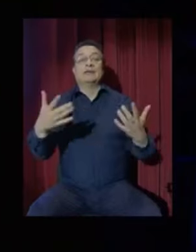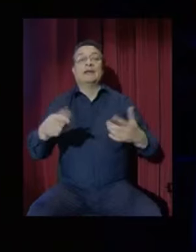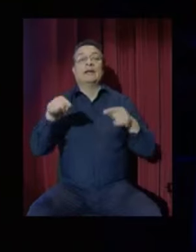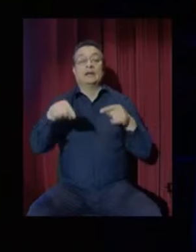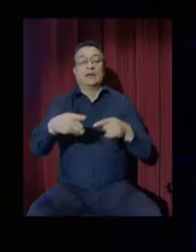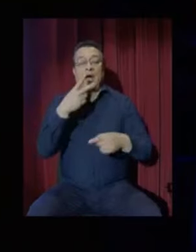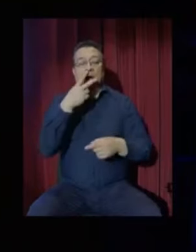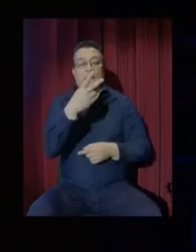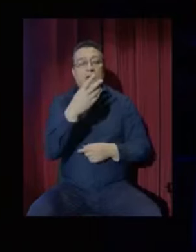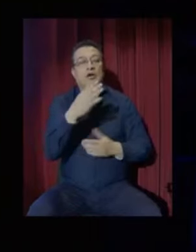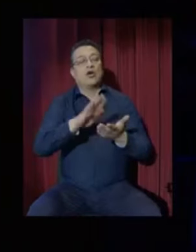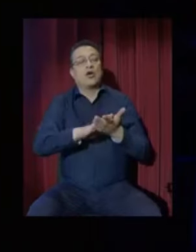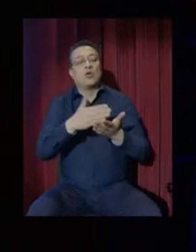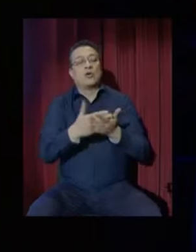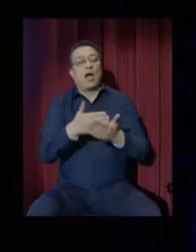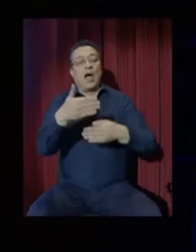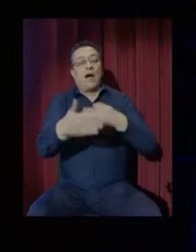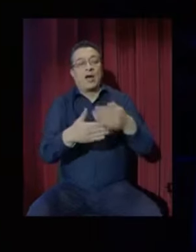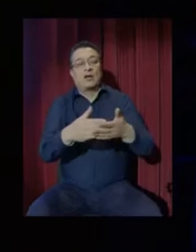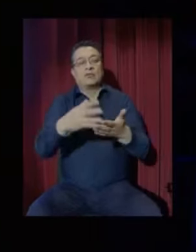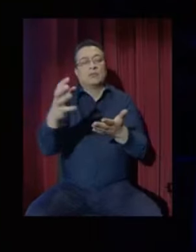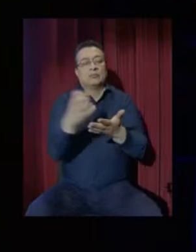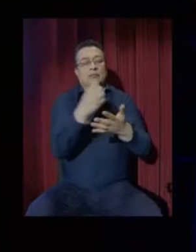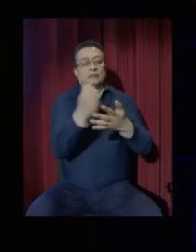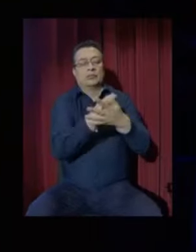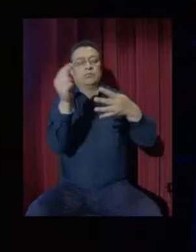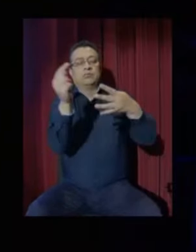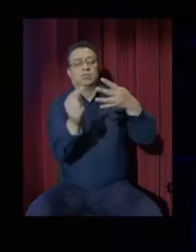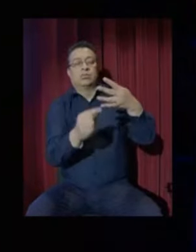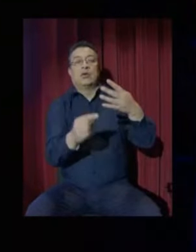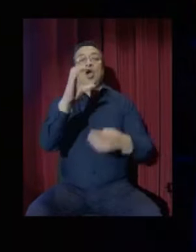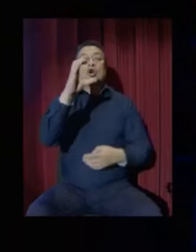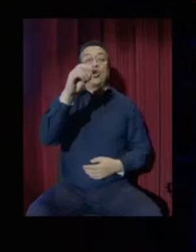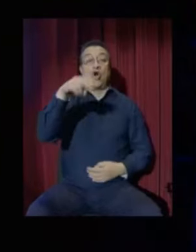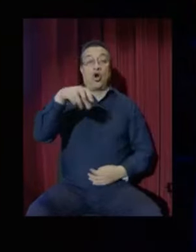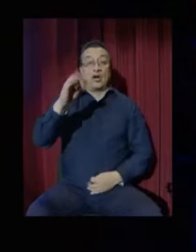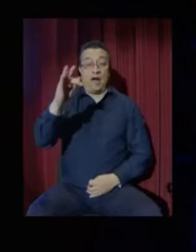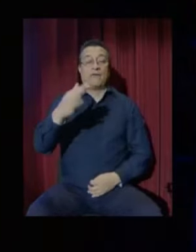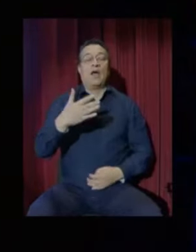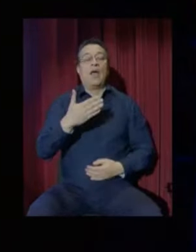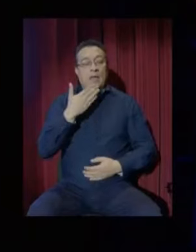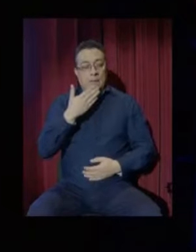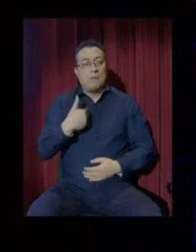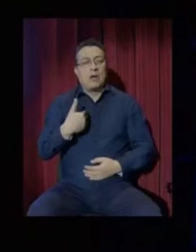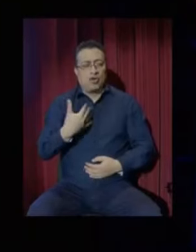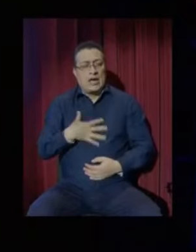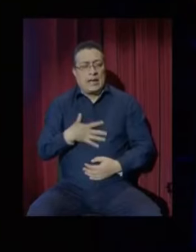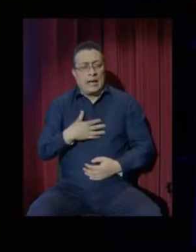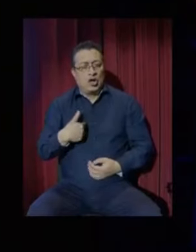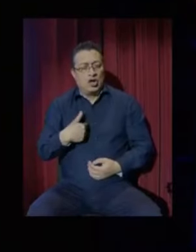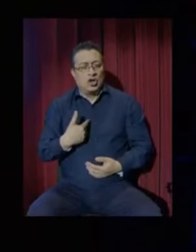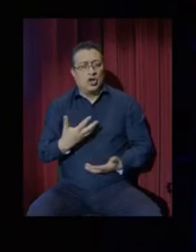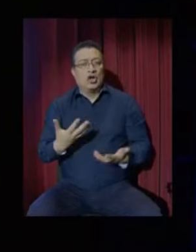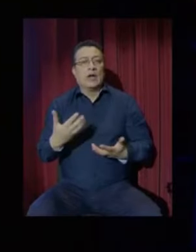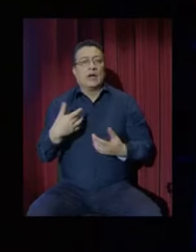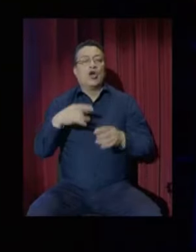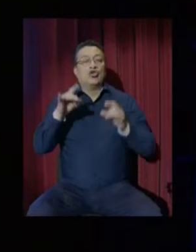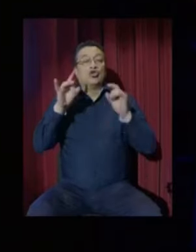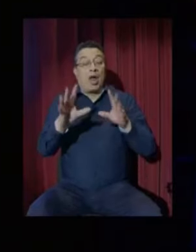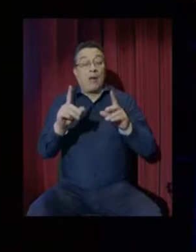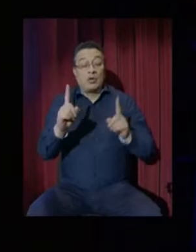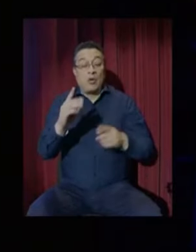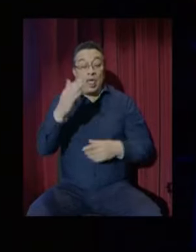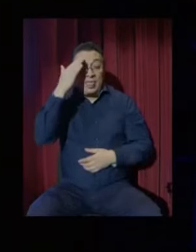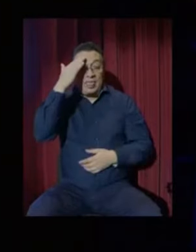conocer los avances también y y los logros que ha tenido con AF me gustaría que eh podamos no solo quedar en este